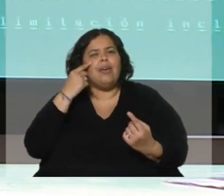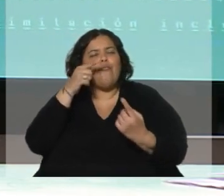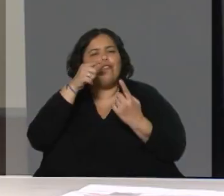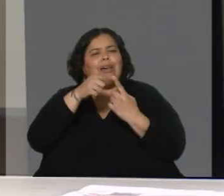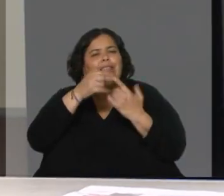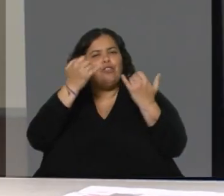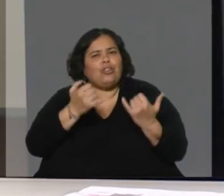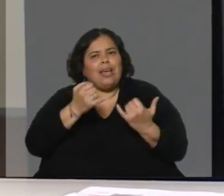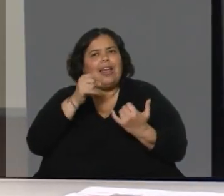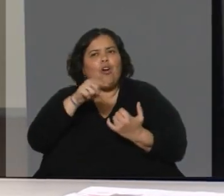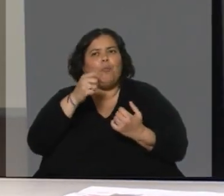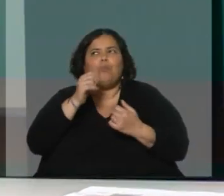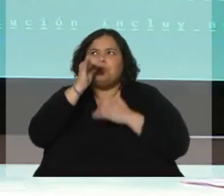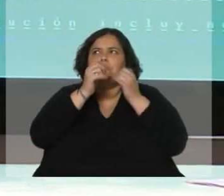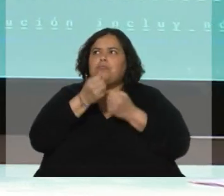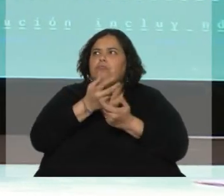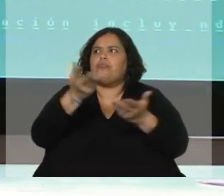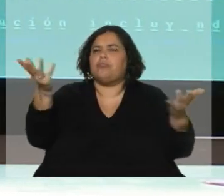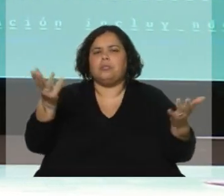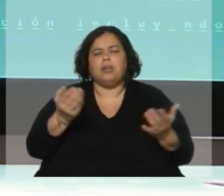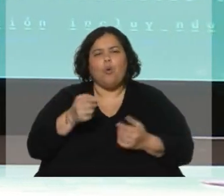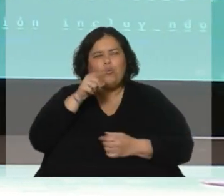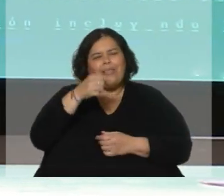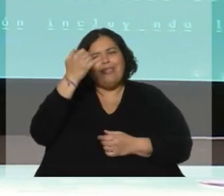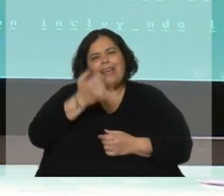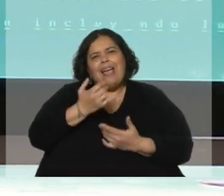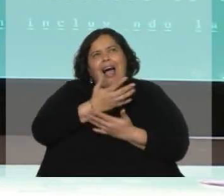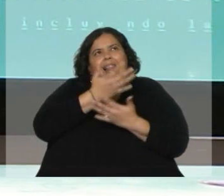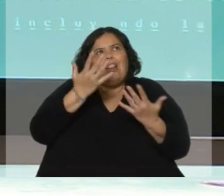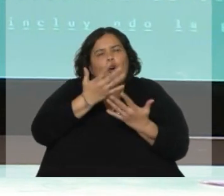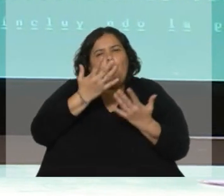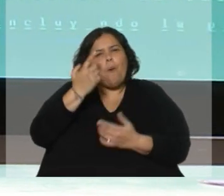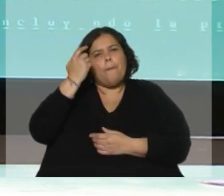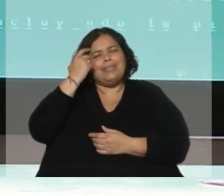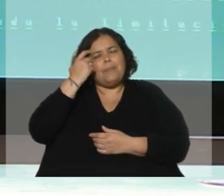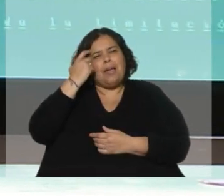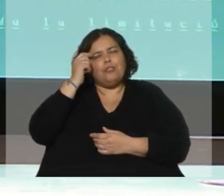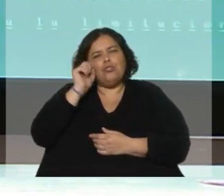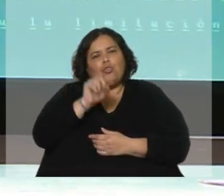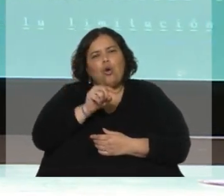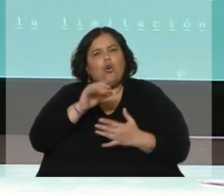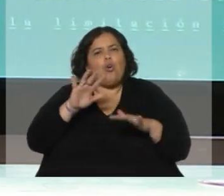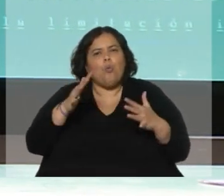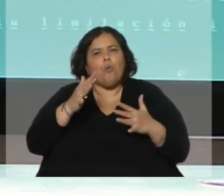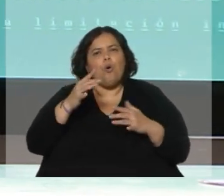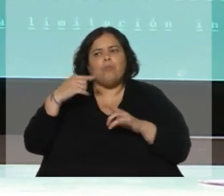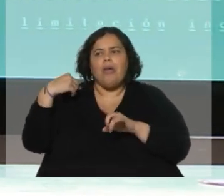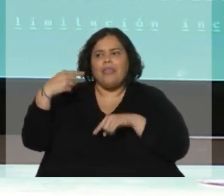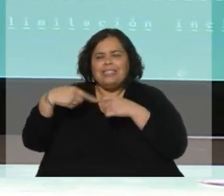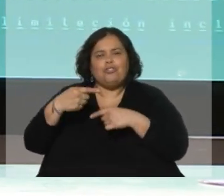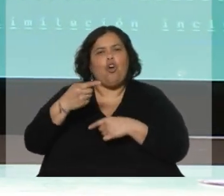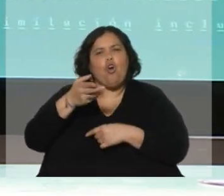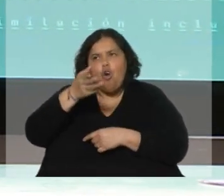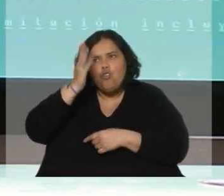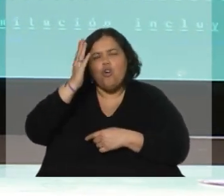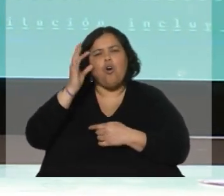tiene tiene para sí misma digamos este El pensamiento de de una trayectoria futura